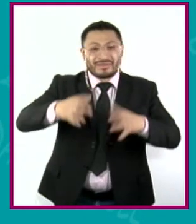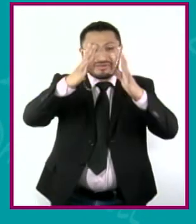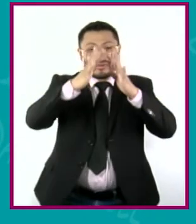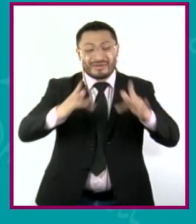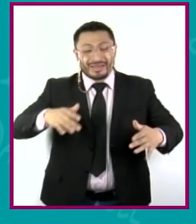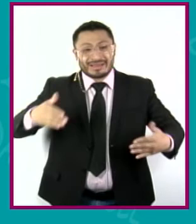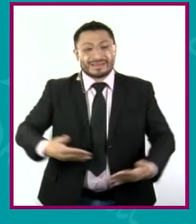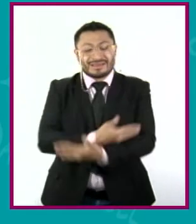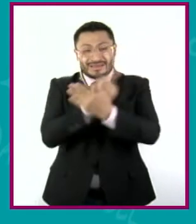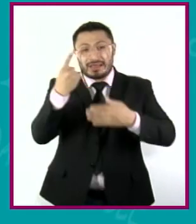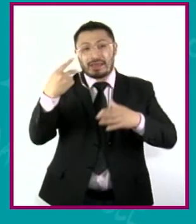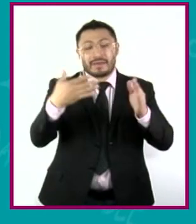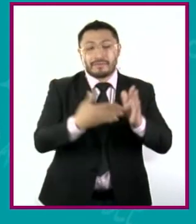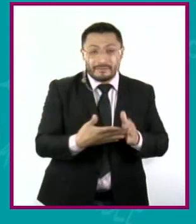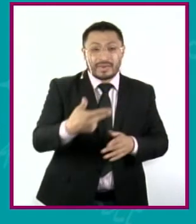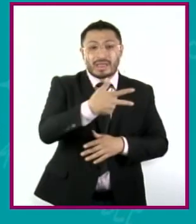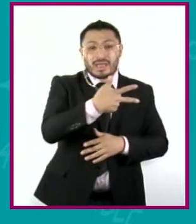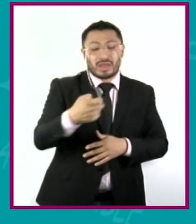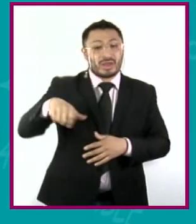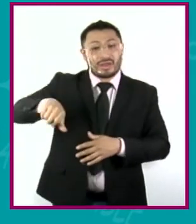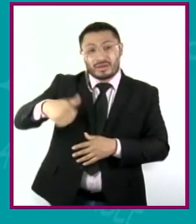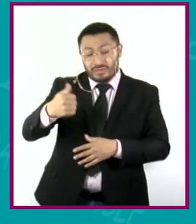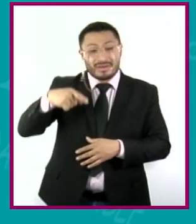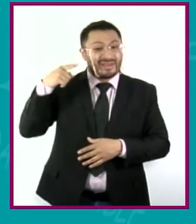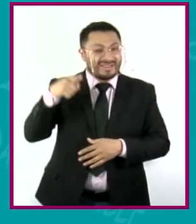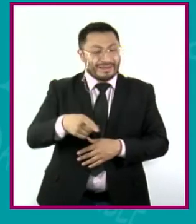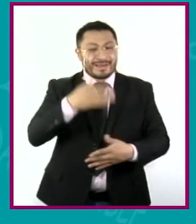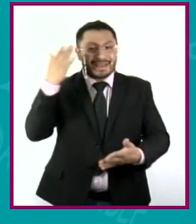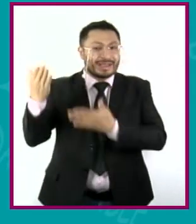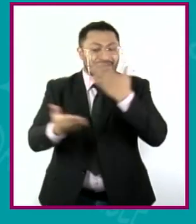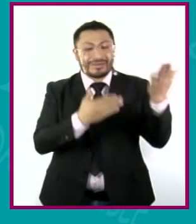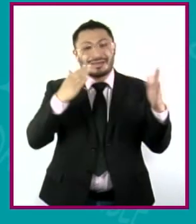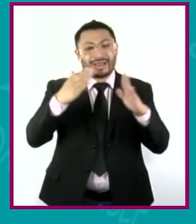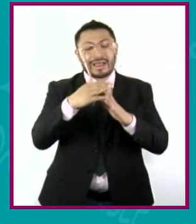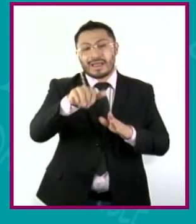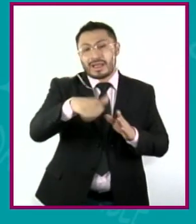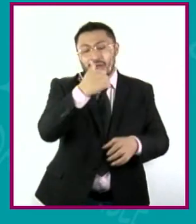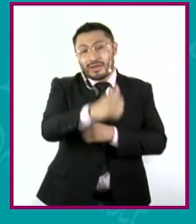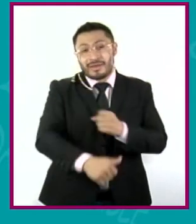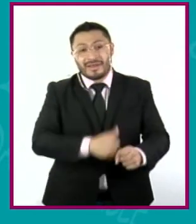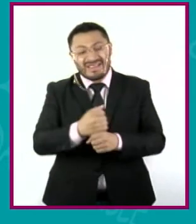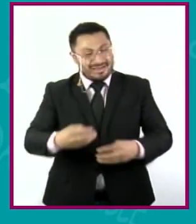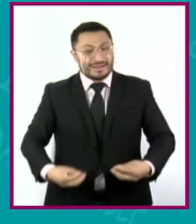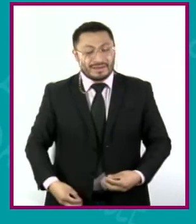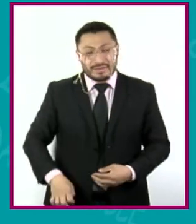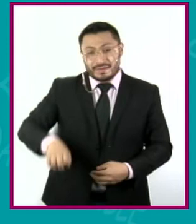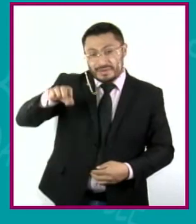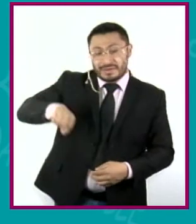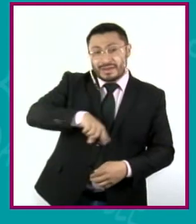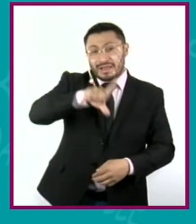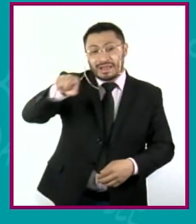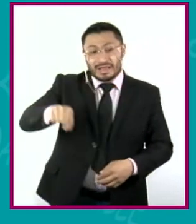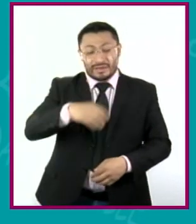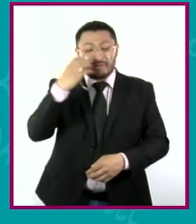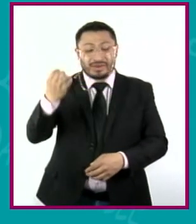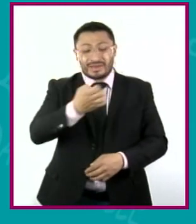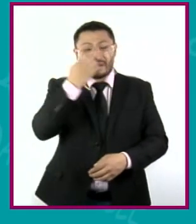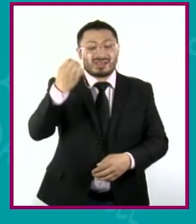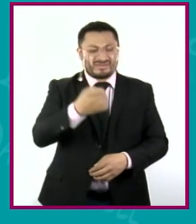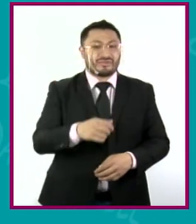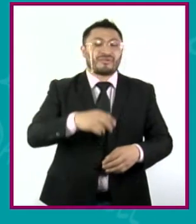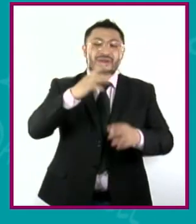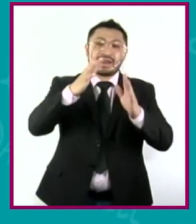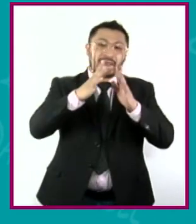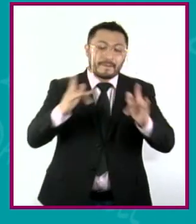en 1811. Galois estudió en casa hasta los 11 años. Luego ingresó al Collège Louis le Grand de